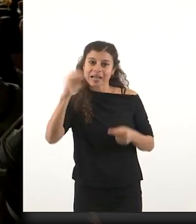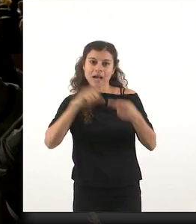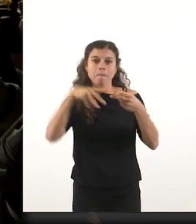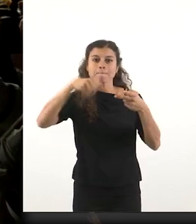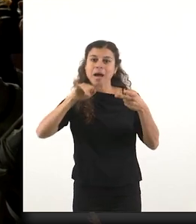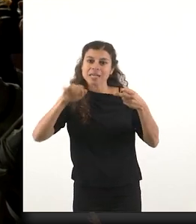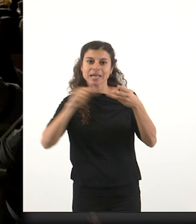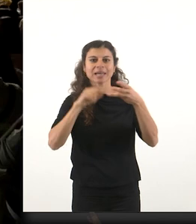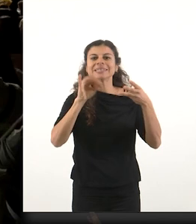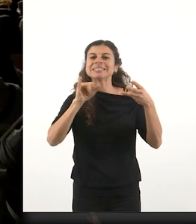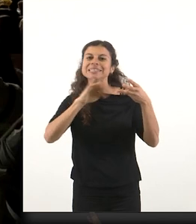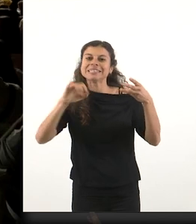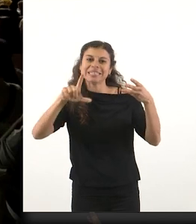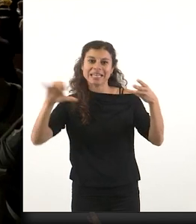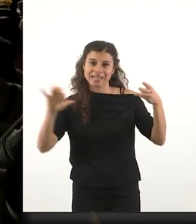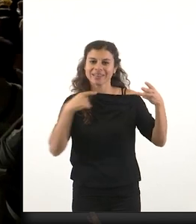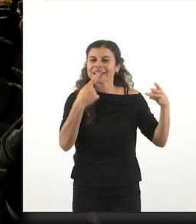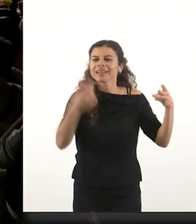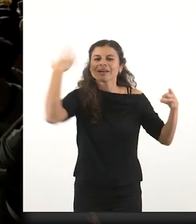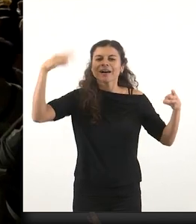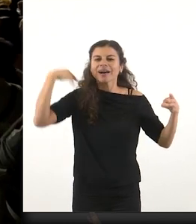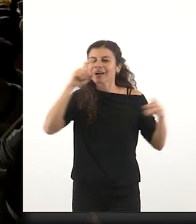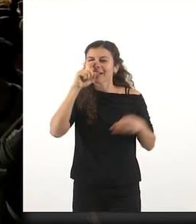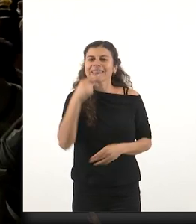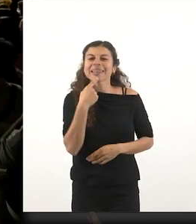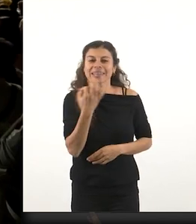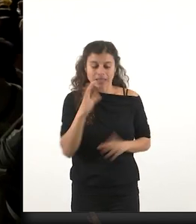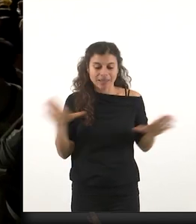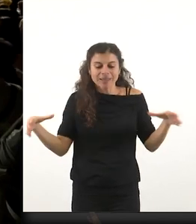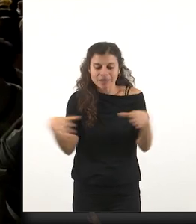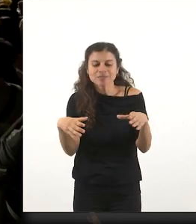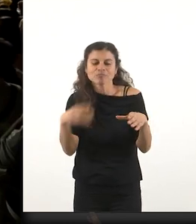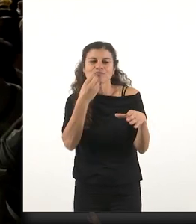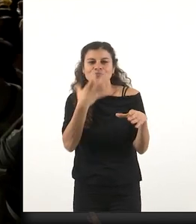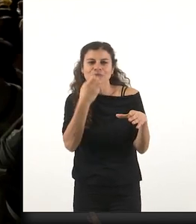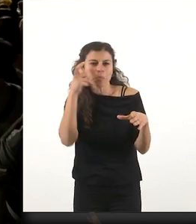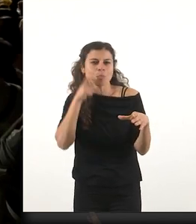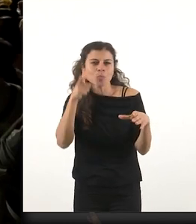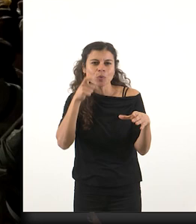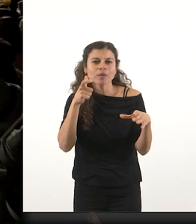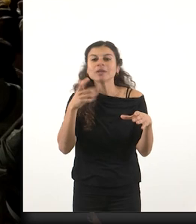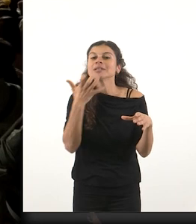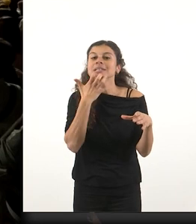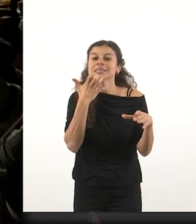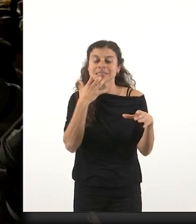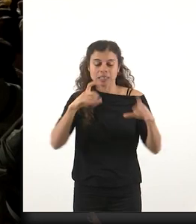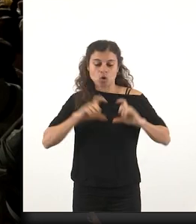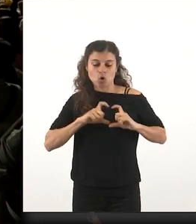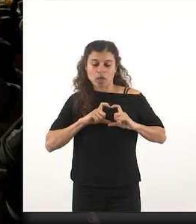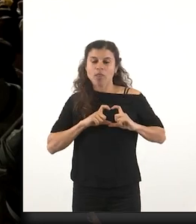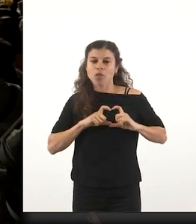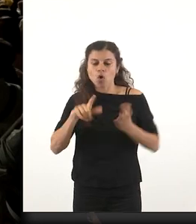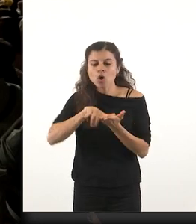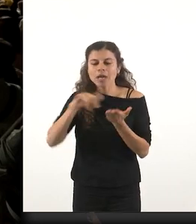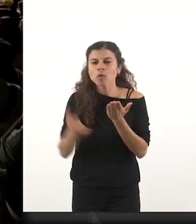antes, ¿saben cuando las cosas iban bien? Según el lenguaje que hablaran los corazones. Porque decían los y las mayas que si 2 corazones